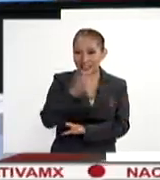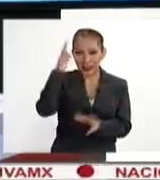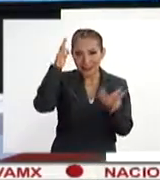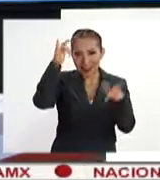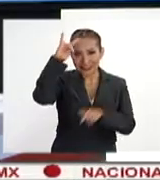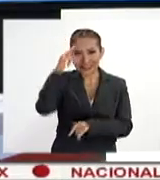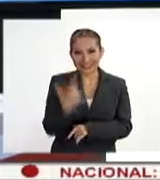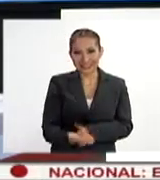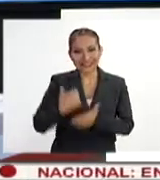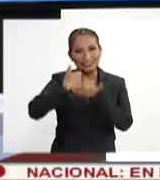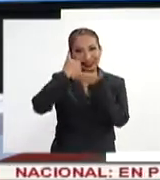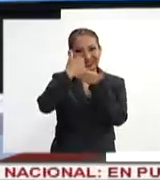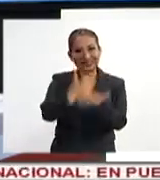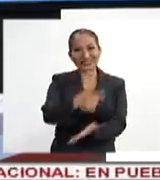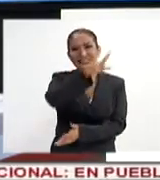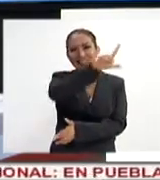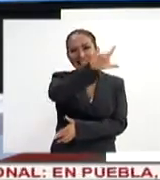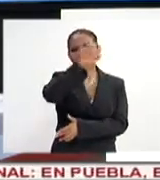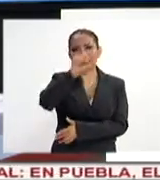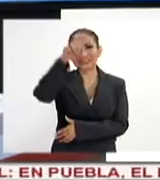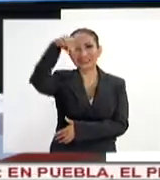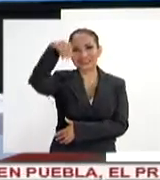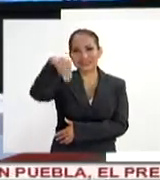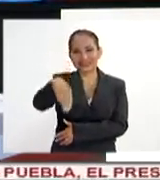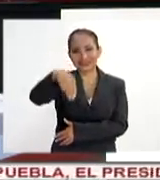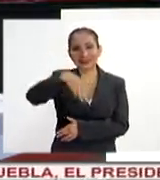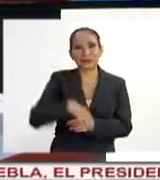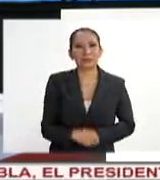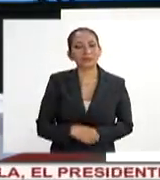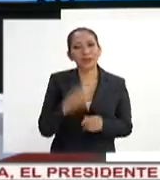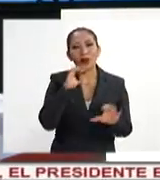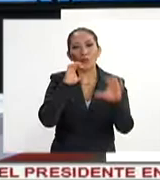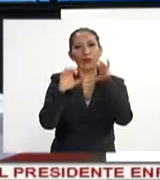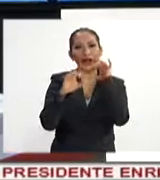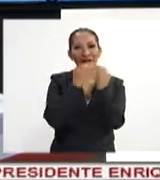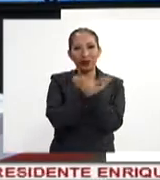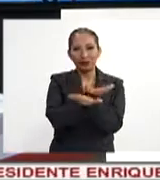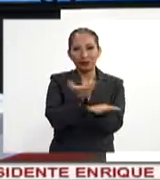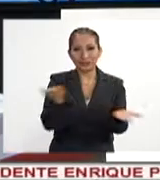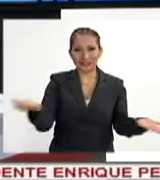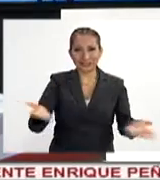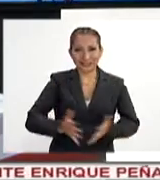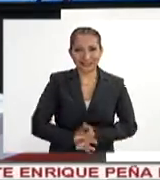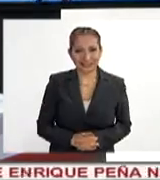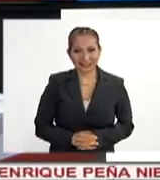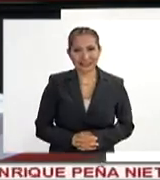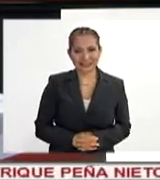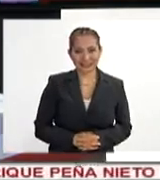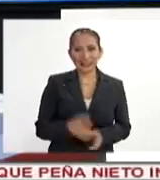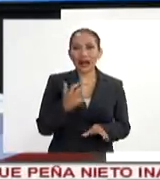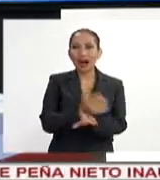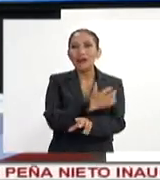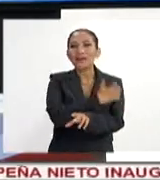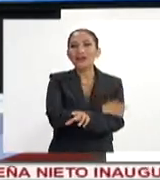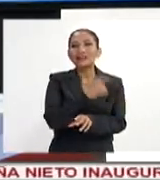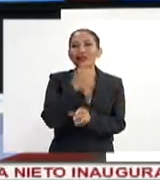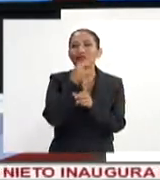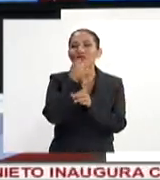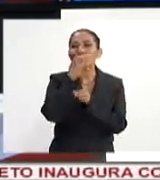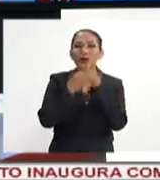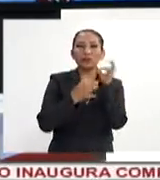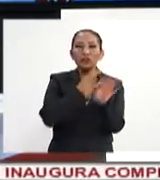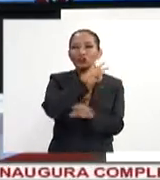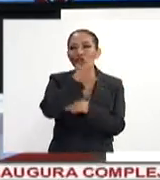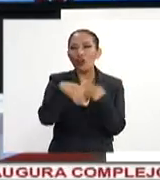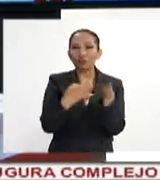mucho gusto a Griselda Yebra, quien se encuentra en la lengua de señas mexicana y nos permite comunicarnos también con ustedes. Acompáñenos, este es su